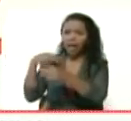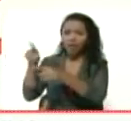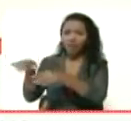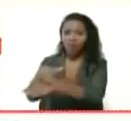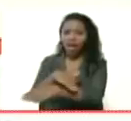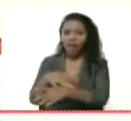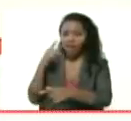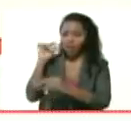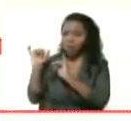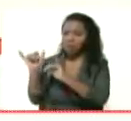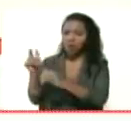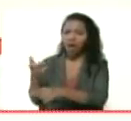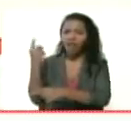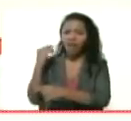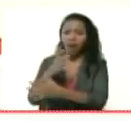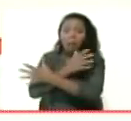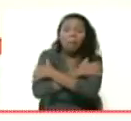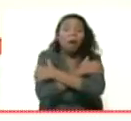mismos que ayer estaban